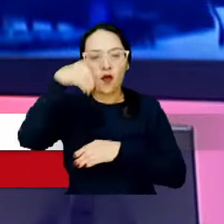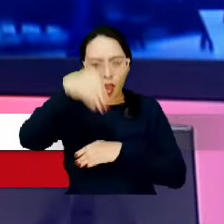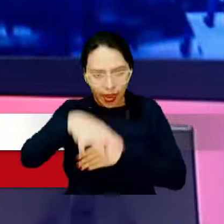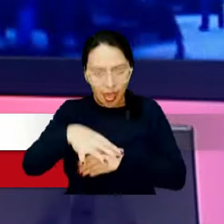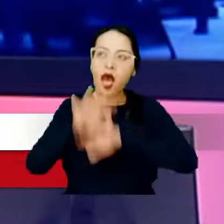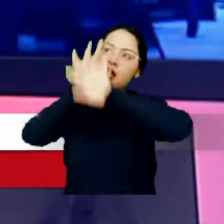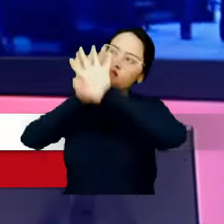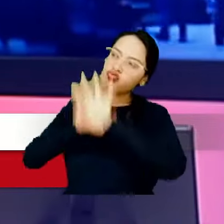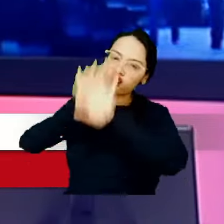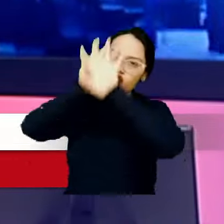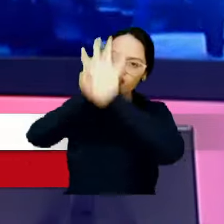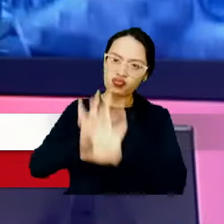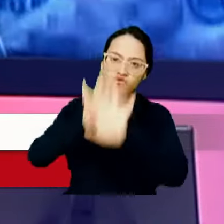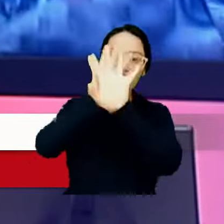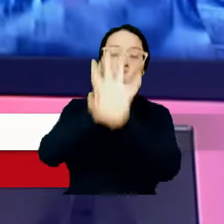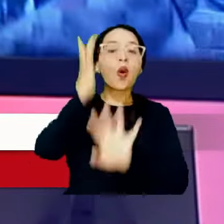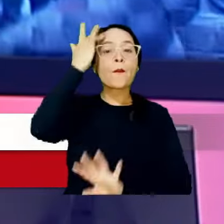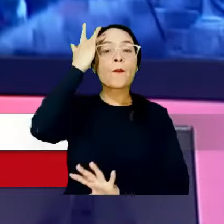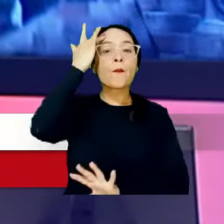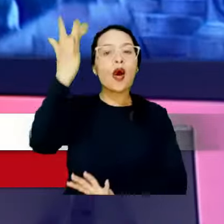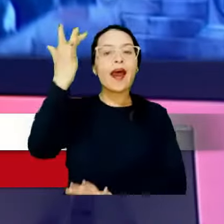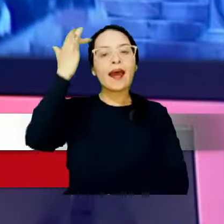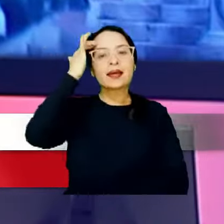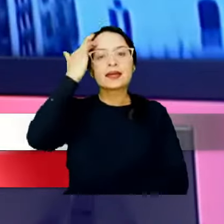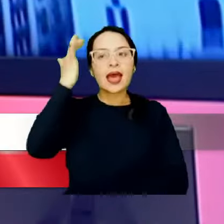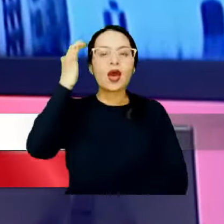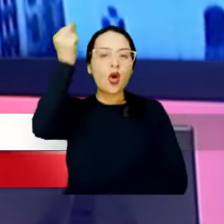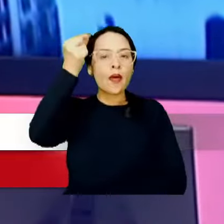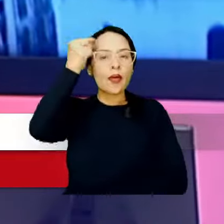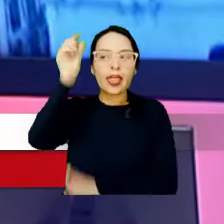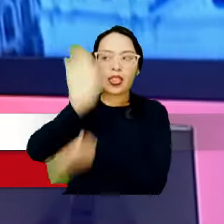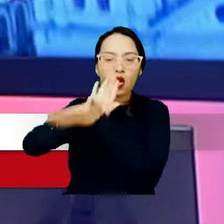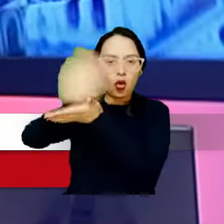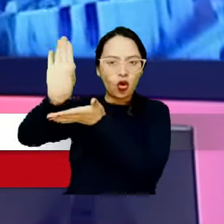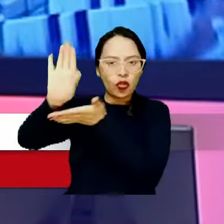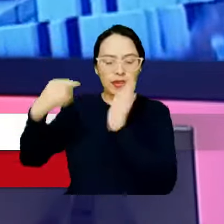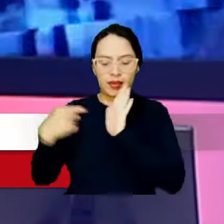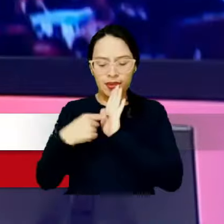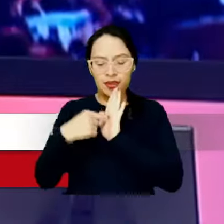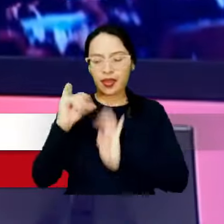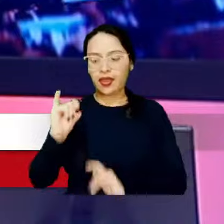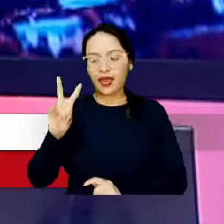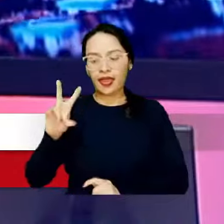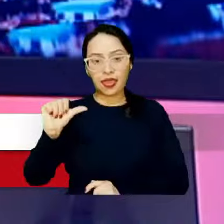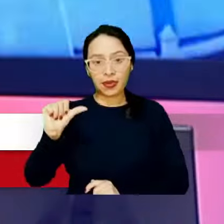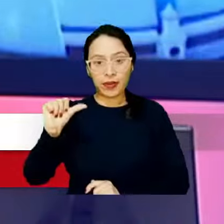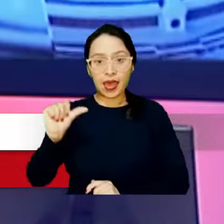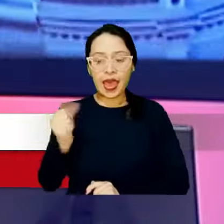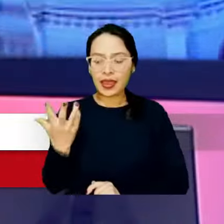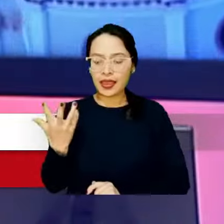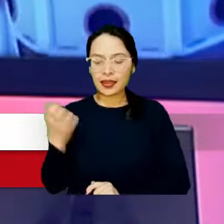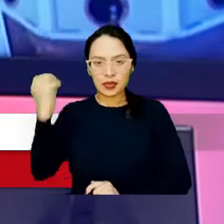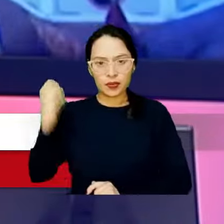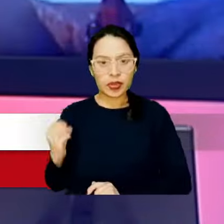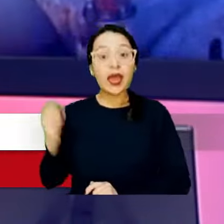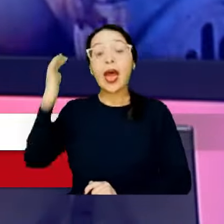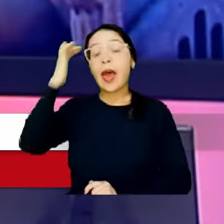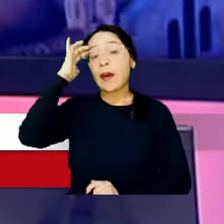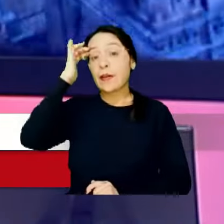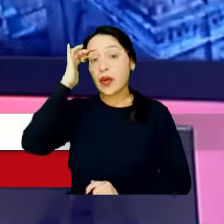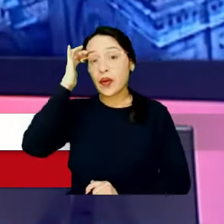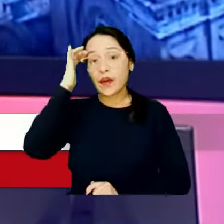IVA al 15% que rige desde este mes de abril. Temen que servicios como el transporte urbano modifique sus tarifas, por lo que